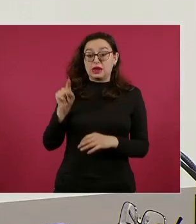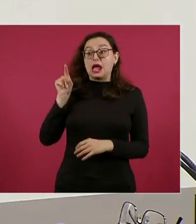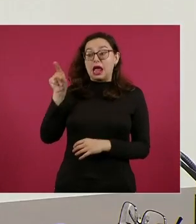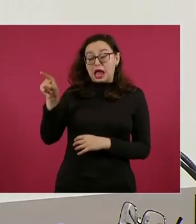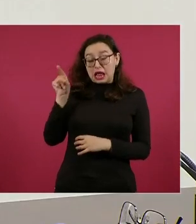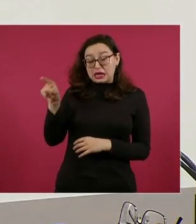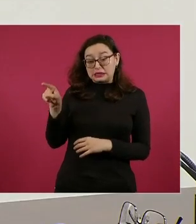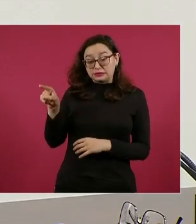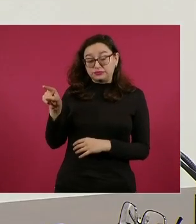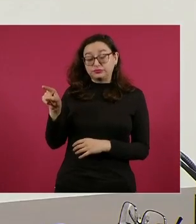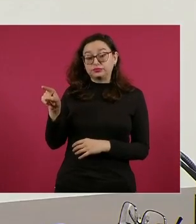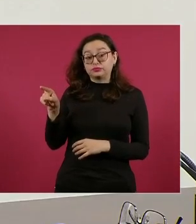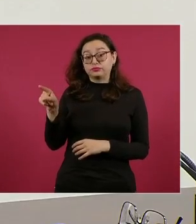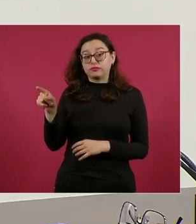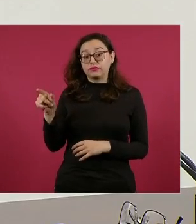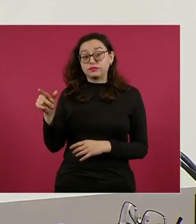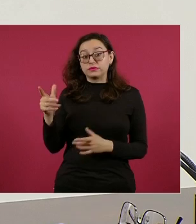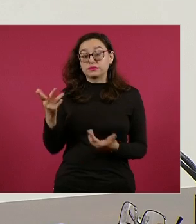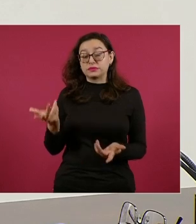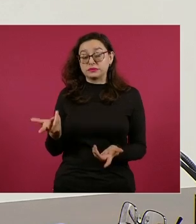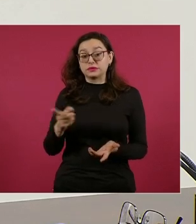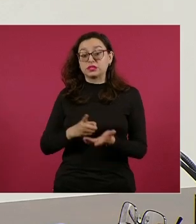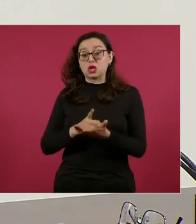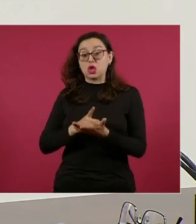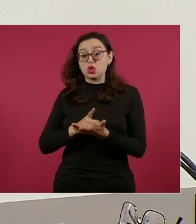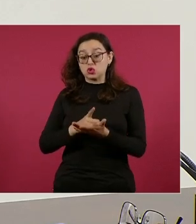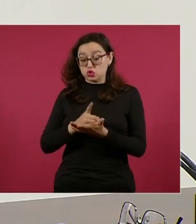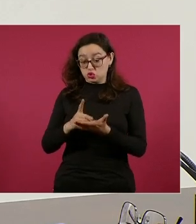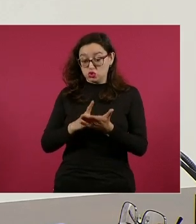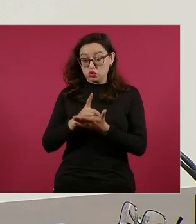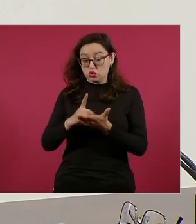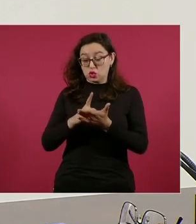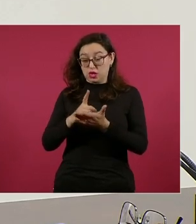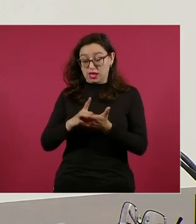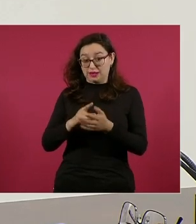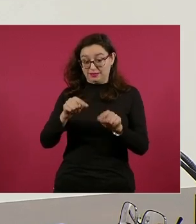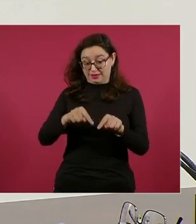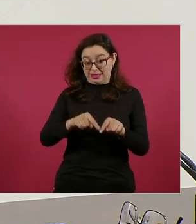encargado del tráfico de drogas desde Iguala